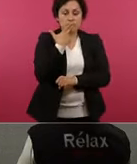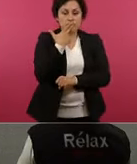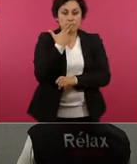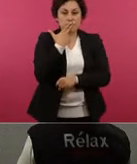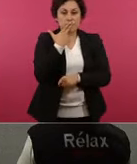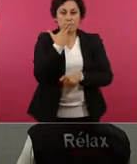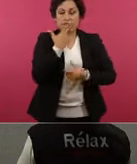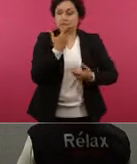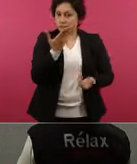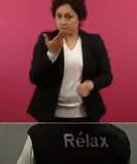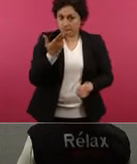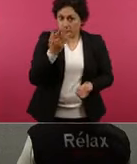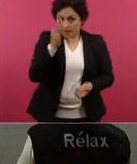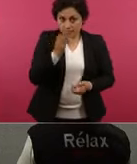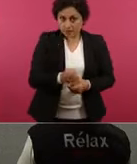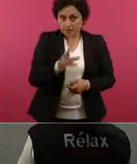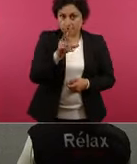la